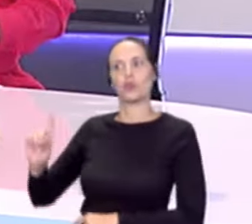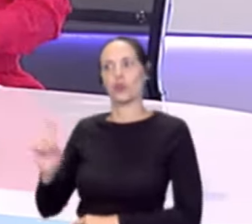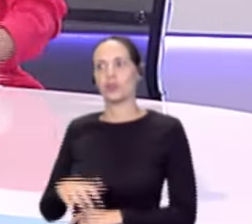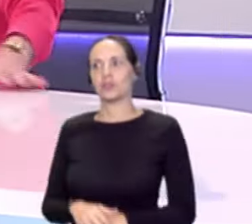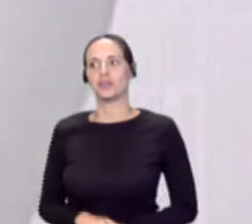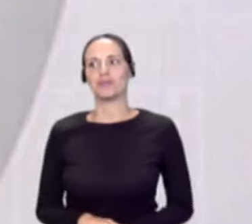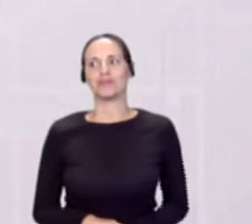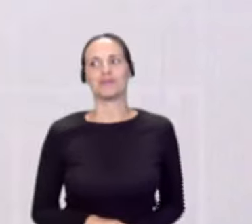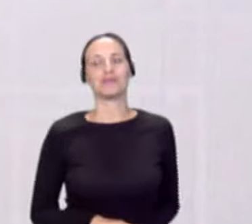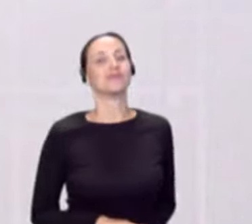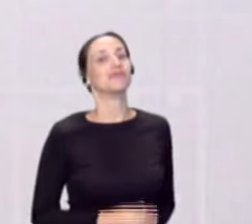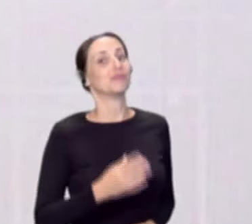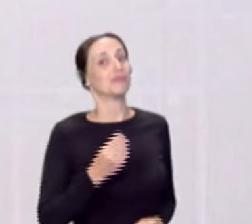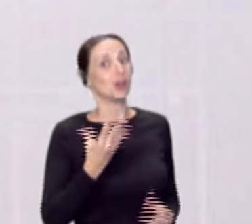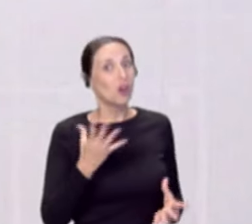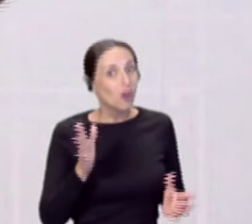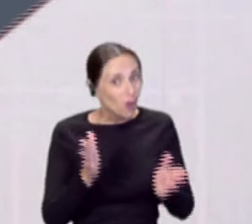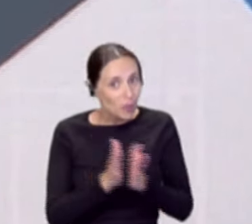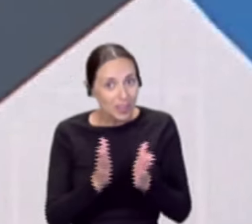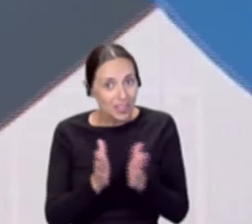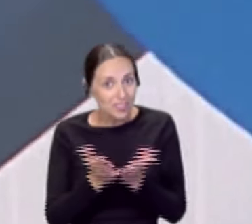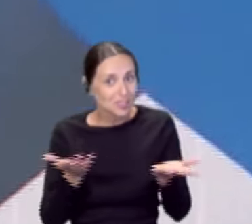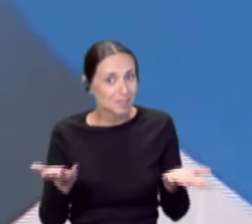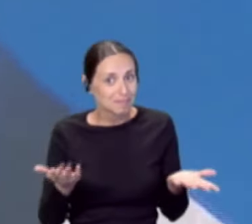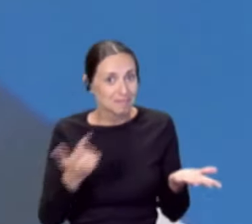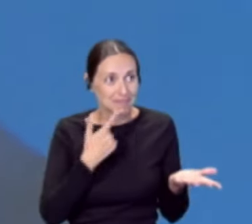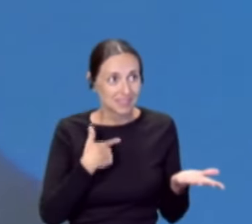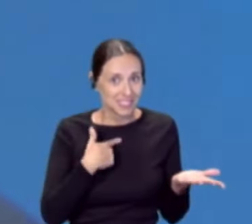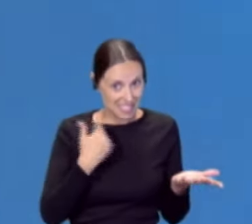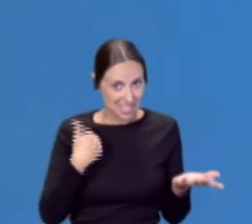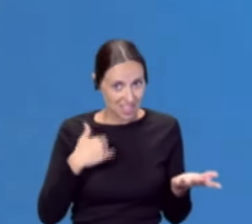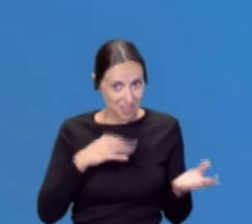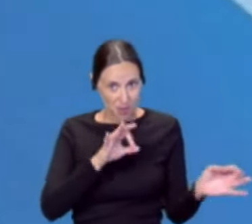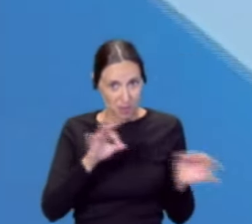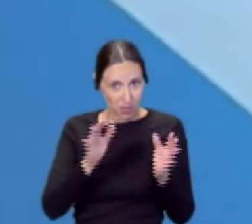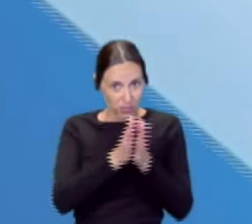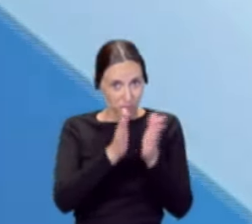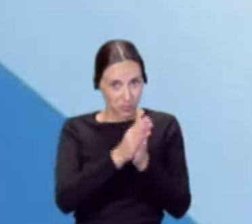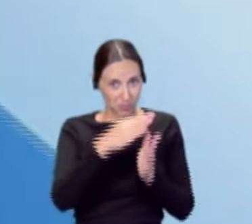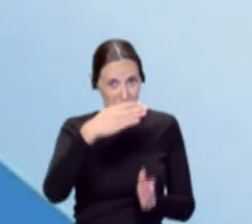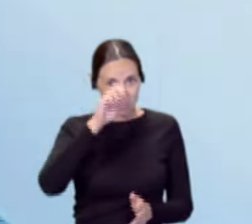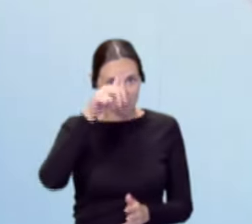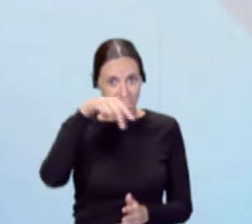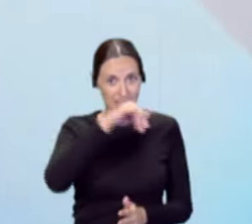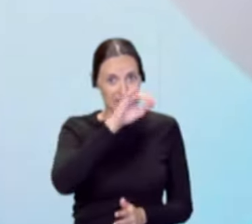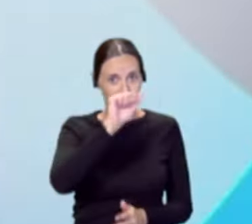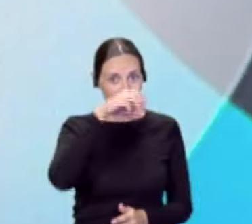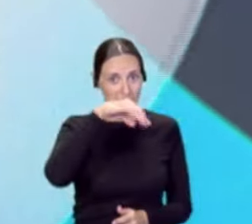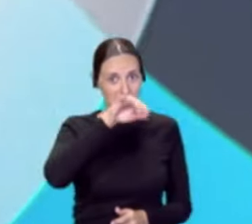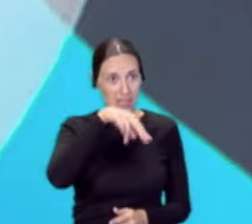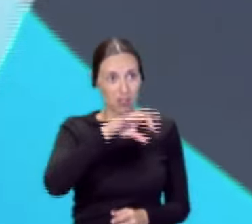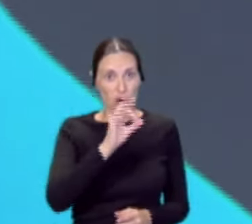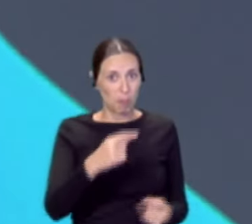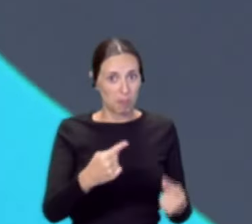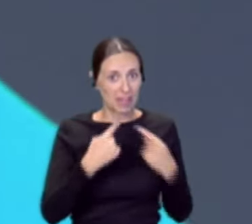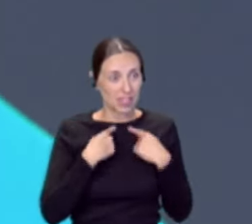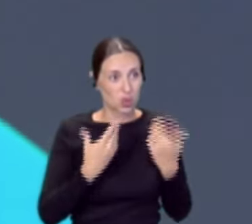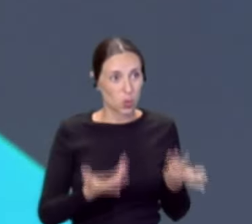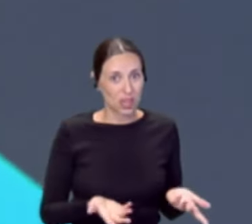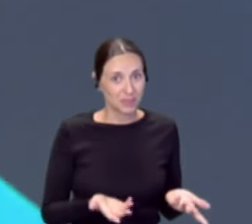Bueno, pues compañeros, si nos cuentan, tenemos la conexión otra vez con nuestro compañero Benjamín Santana, lo hemos perdido.